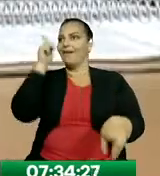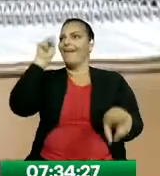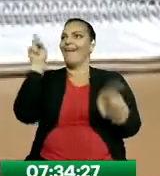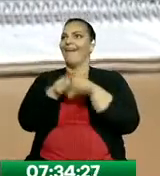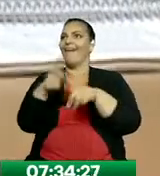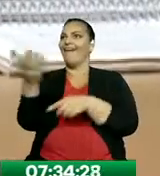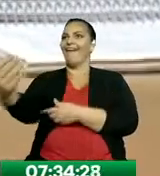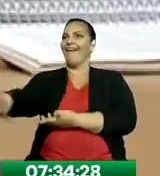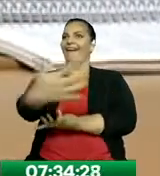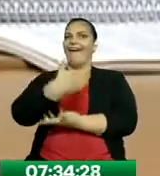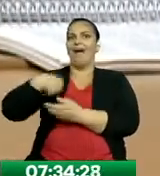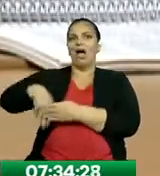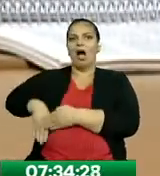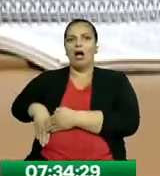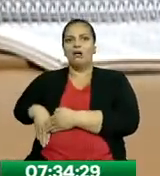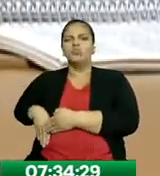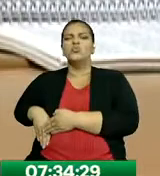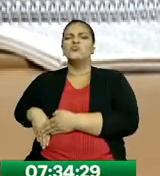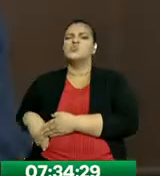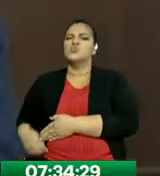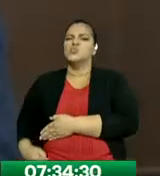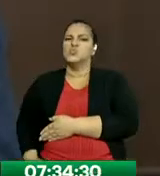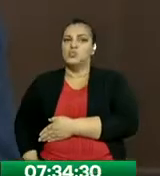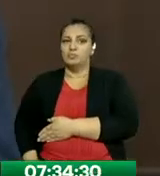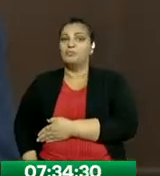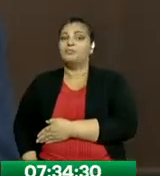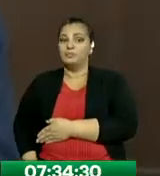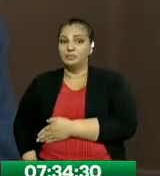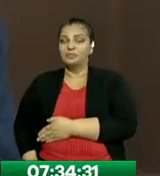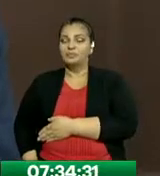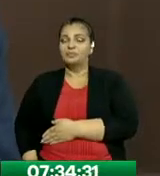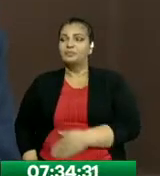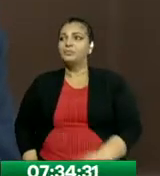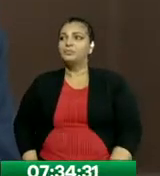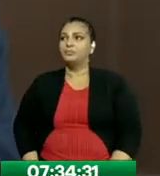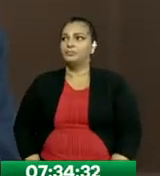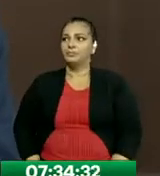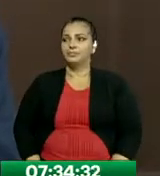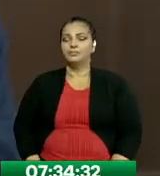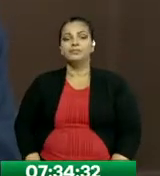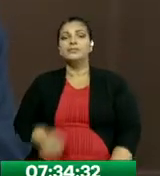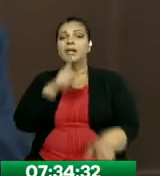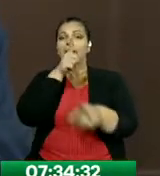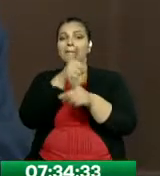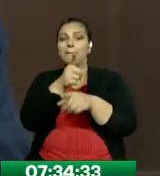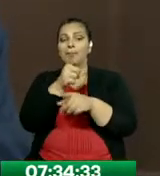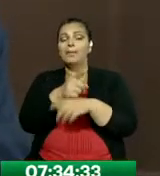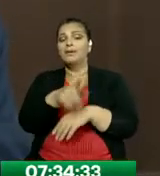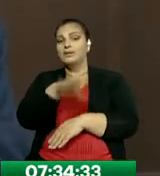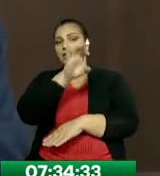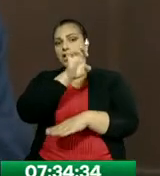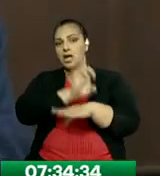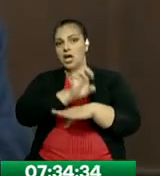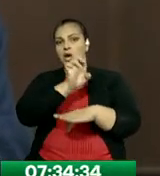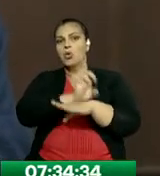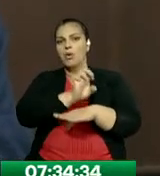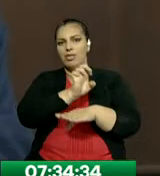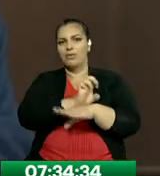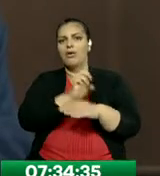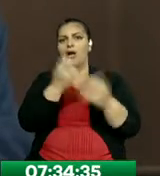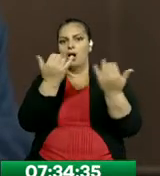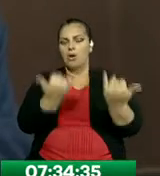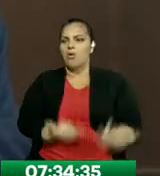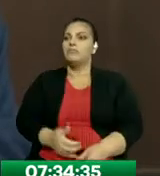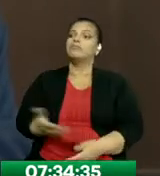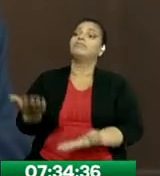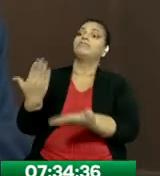dinero podría haber sido producto del pago de coimas. Y es así que el Ecuador recibe el primer dinero para poder invertir en lo